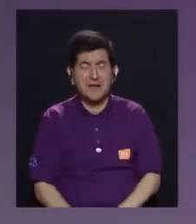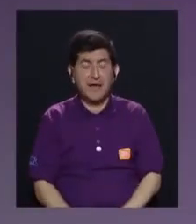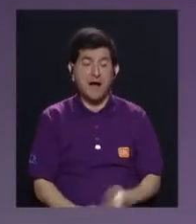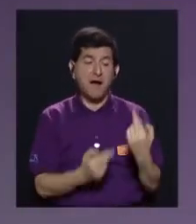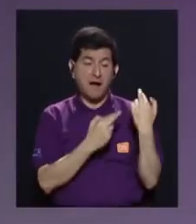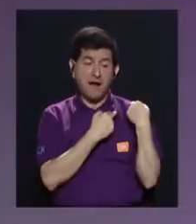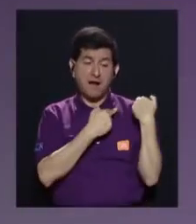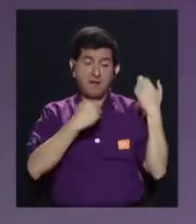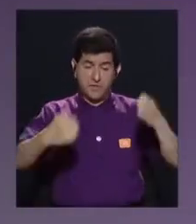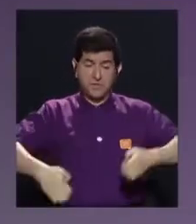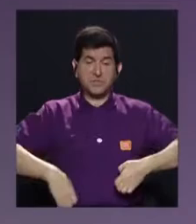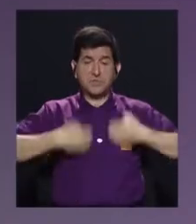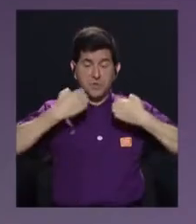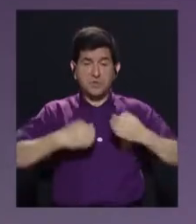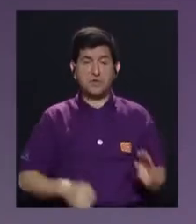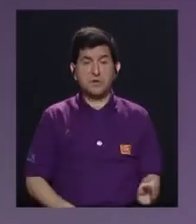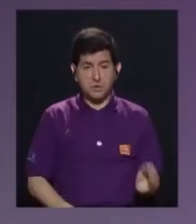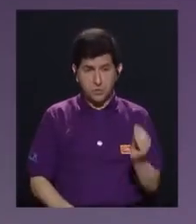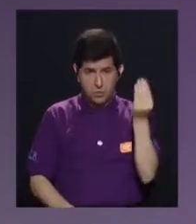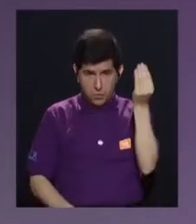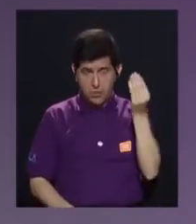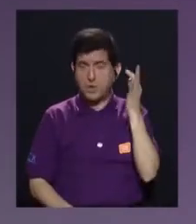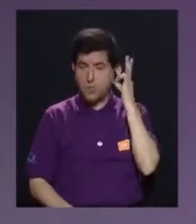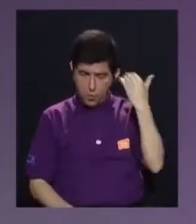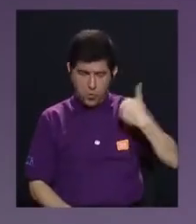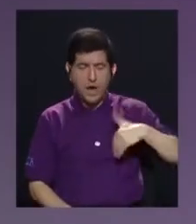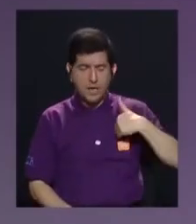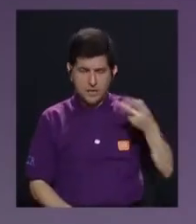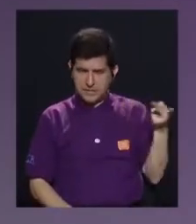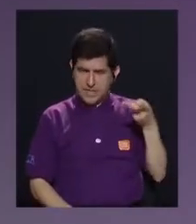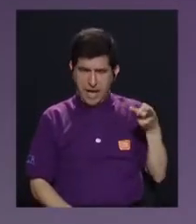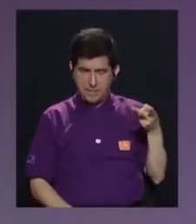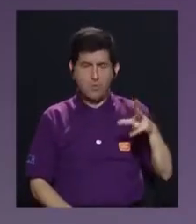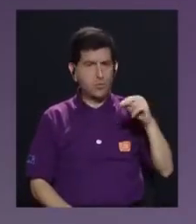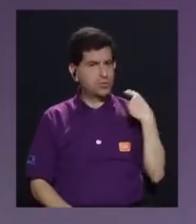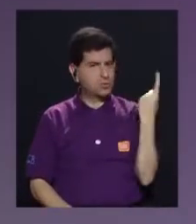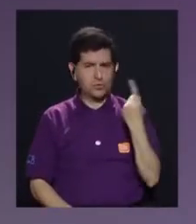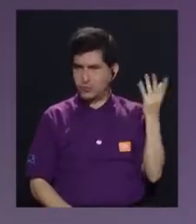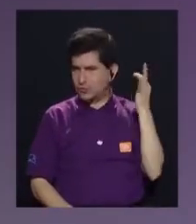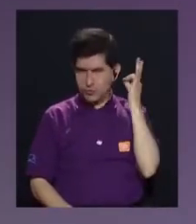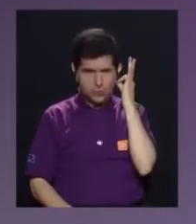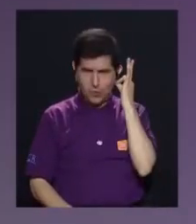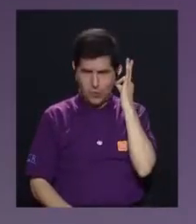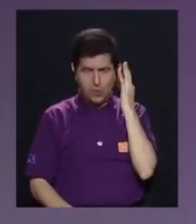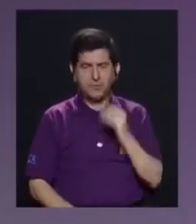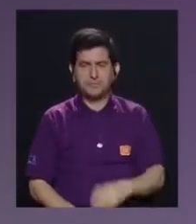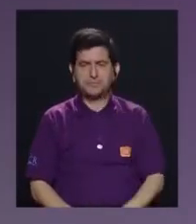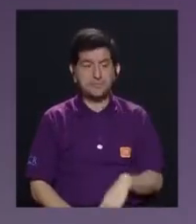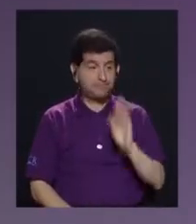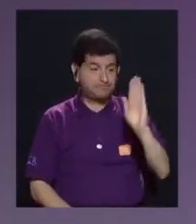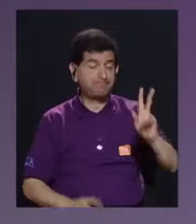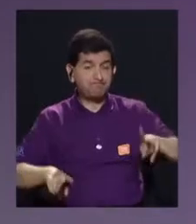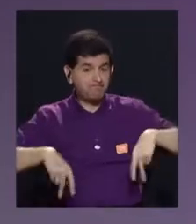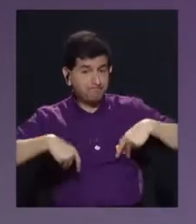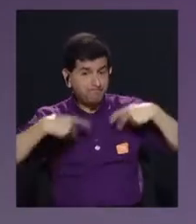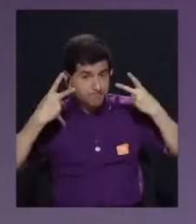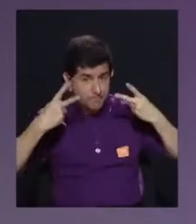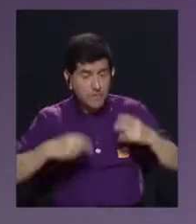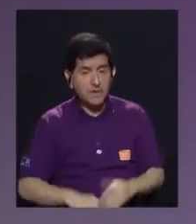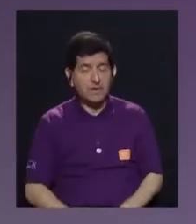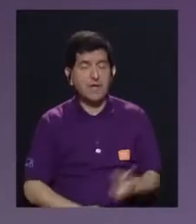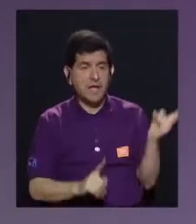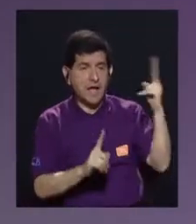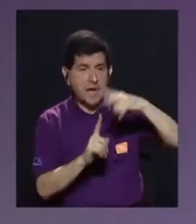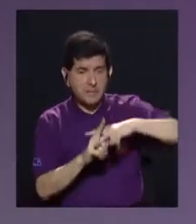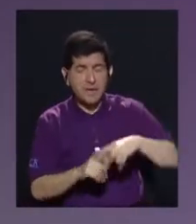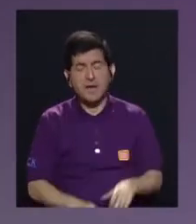responsabilidad de los muchachos y de las muchachas no solamente de las muchachas en su vida en el ejercicio